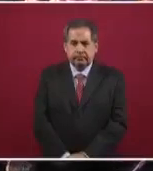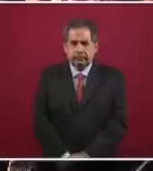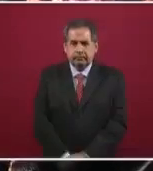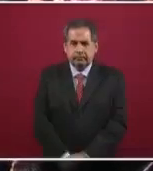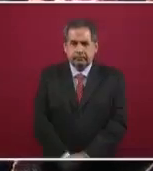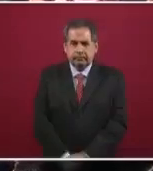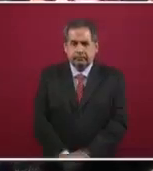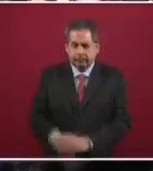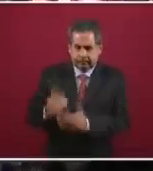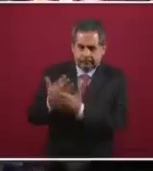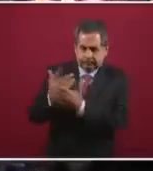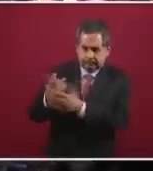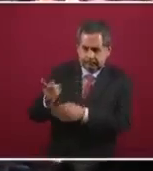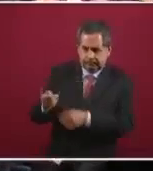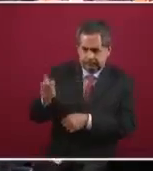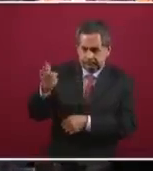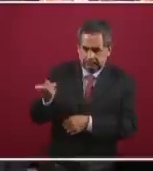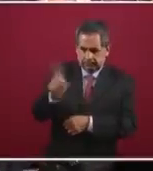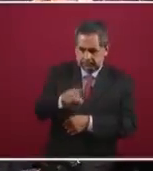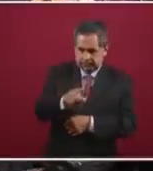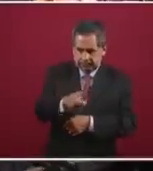Bueno, nos esperas, nada más que…